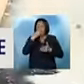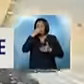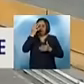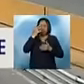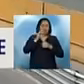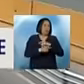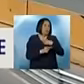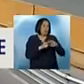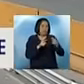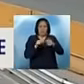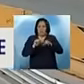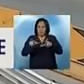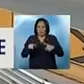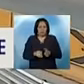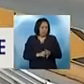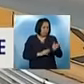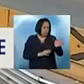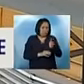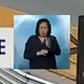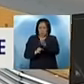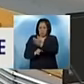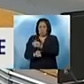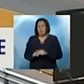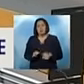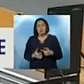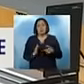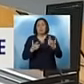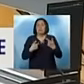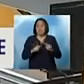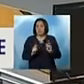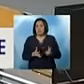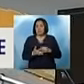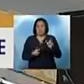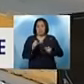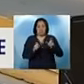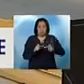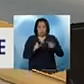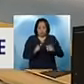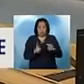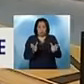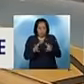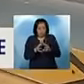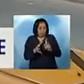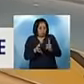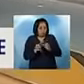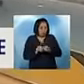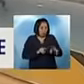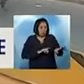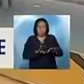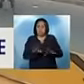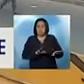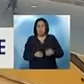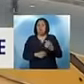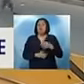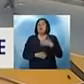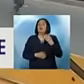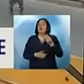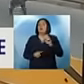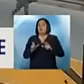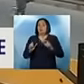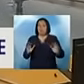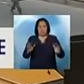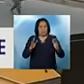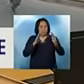por todos los lados, están tratando de esa manera de dispersar a la población que se ha aglutinado en los